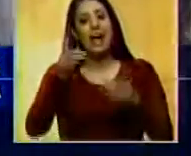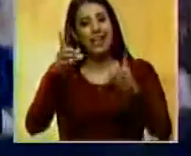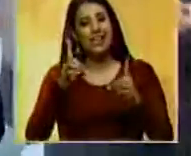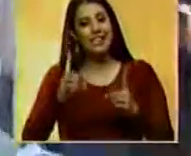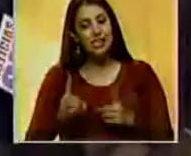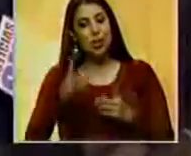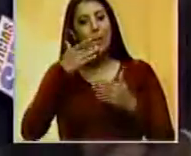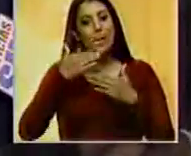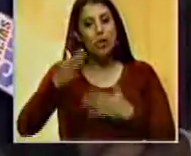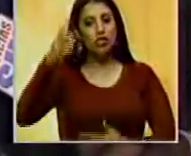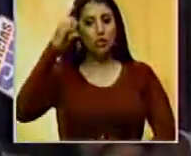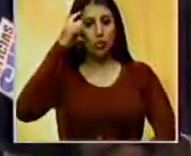en los próximos días